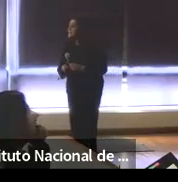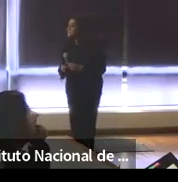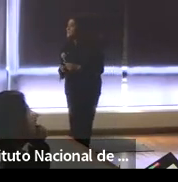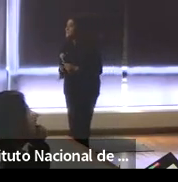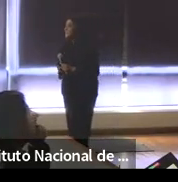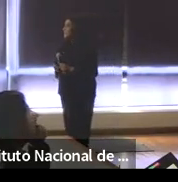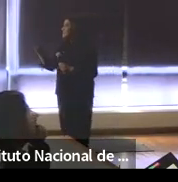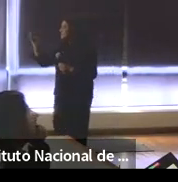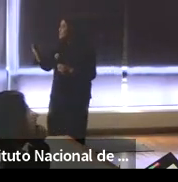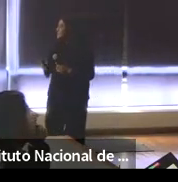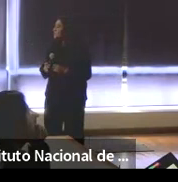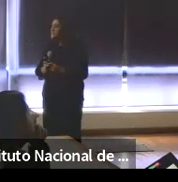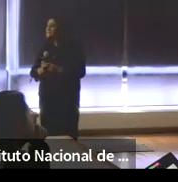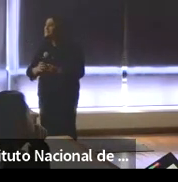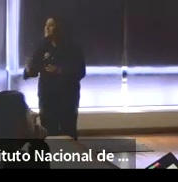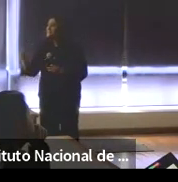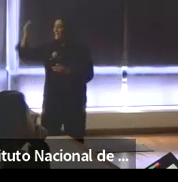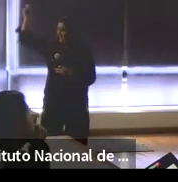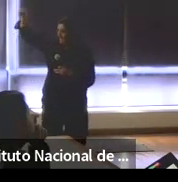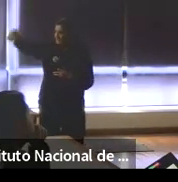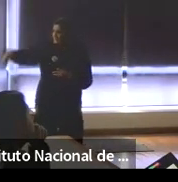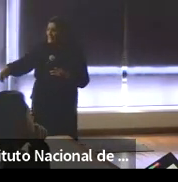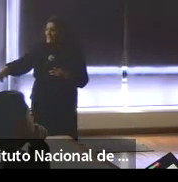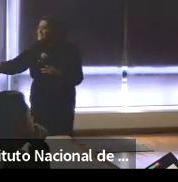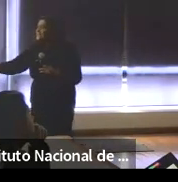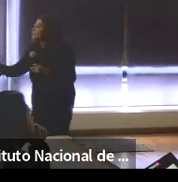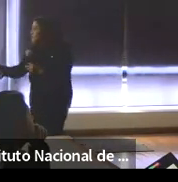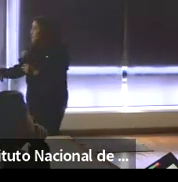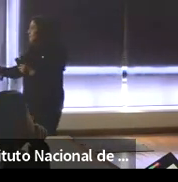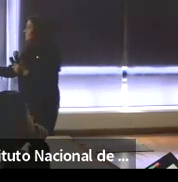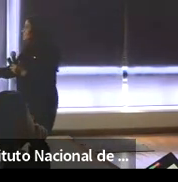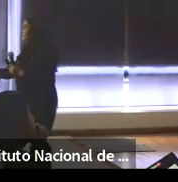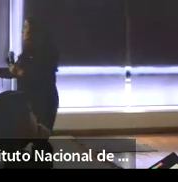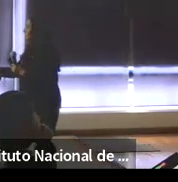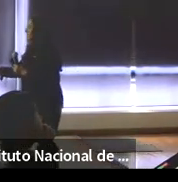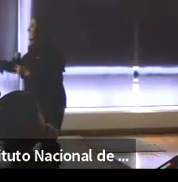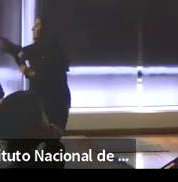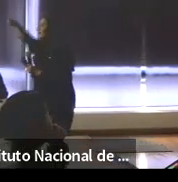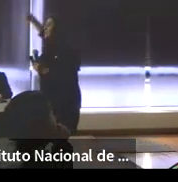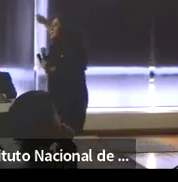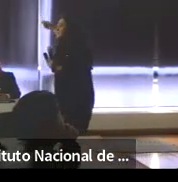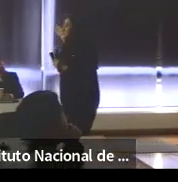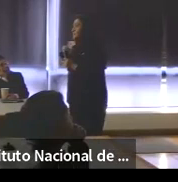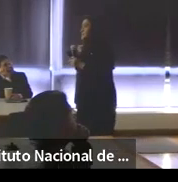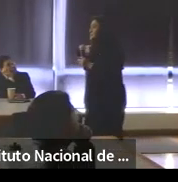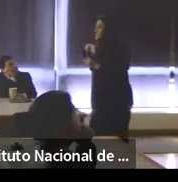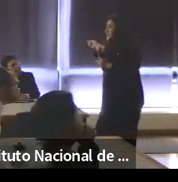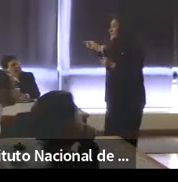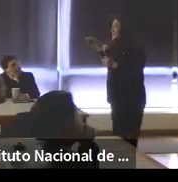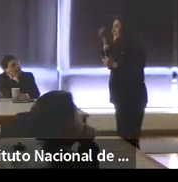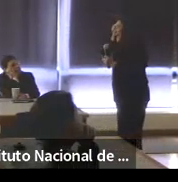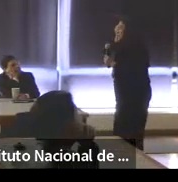anteceden al conflicto seguramente ustedes antes de que tengan ese conflicto ya había un indicio